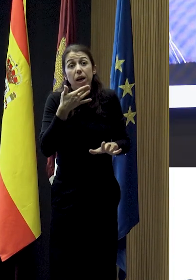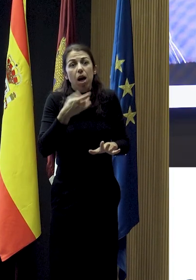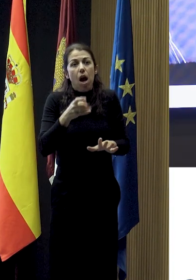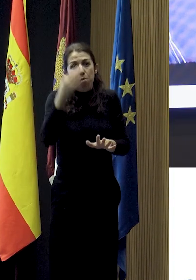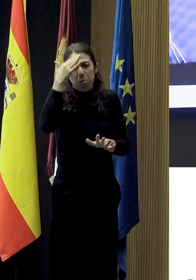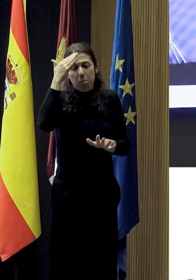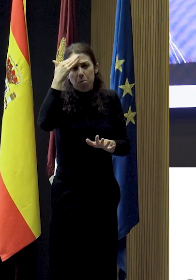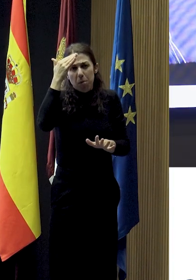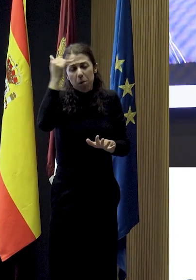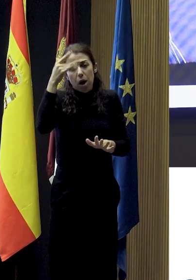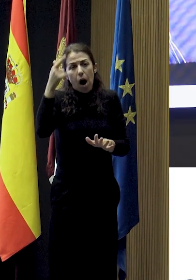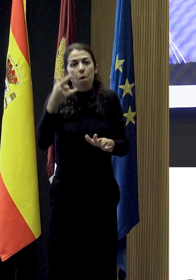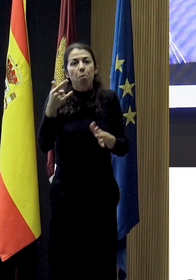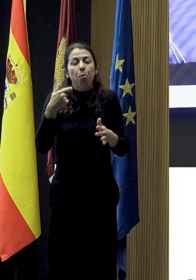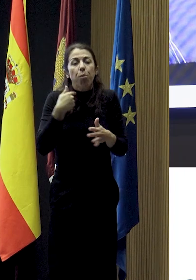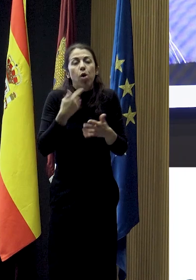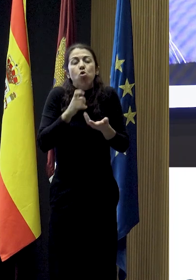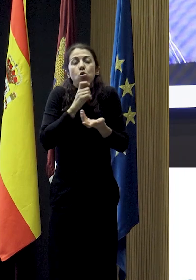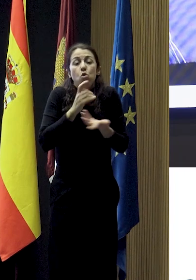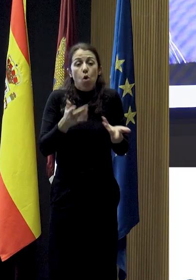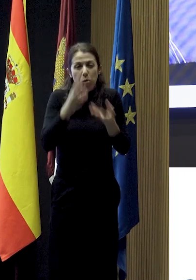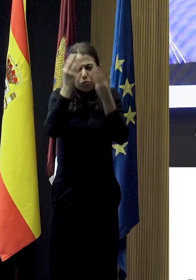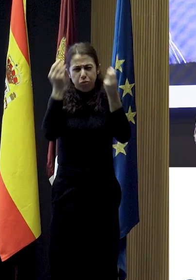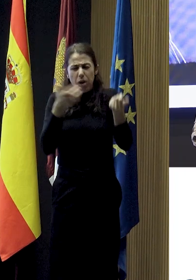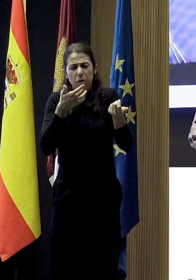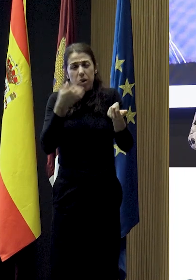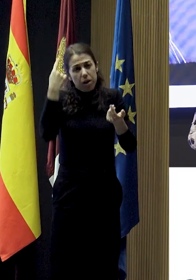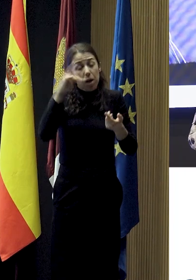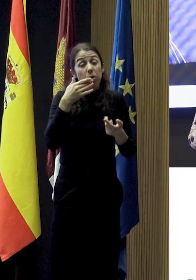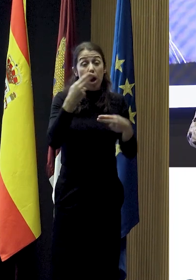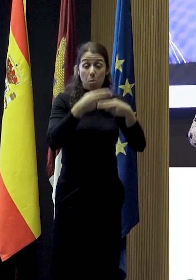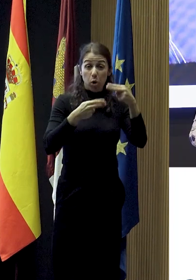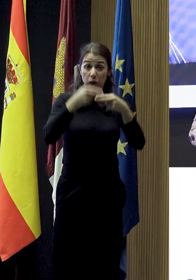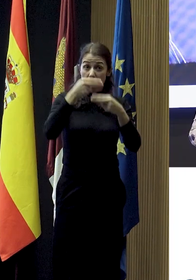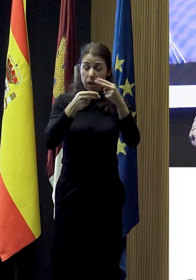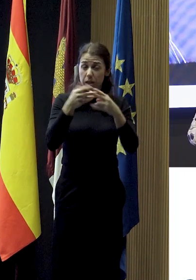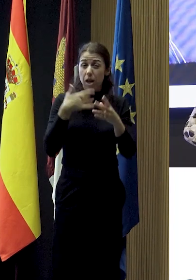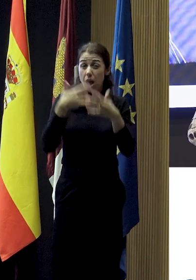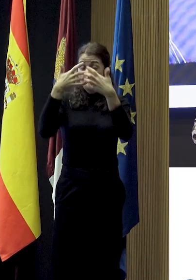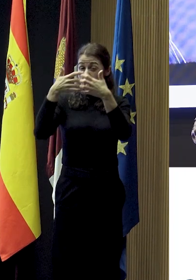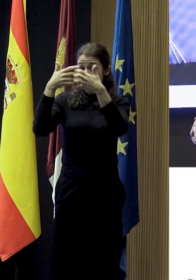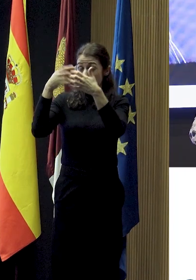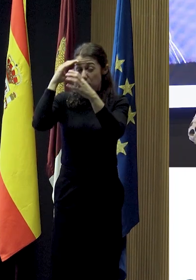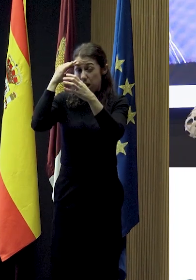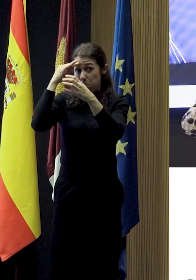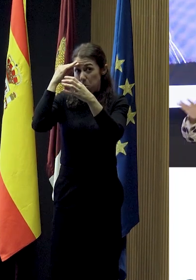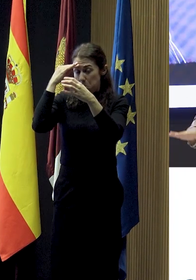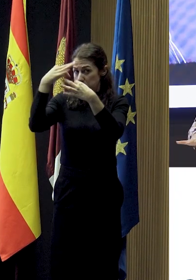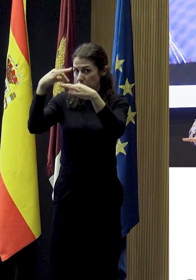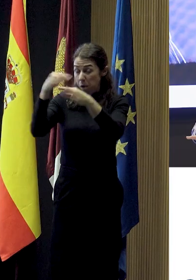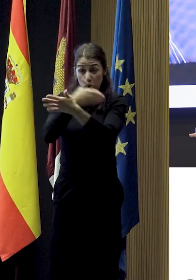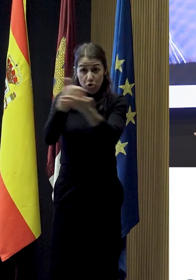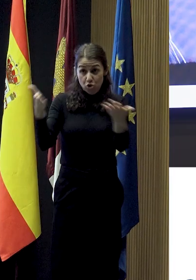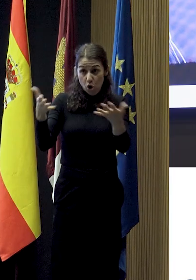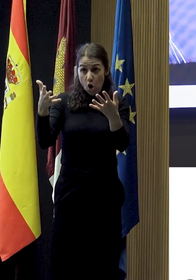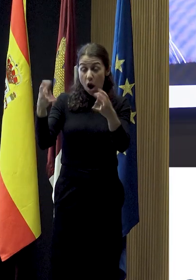memoria? Pues en este caso se sabe que hay unas proteínas que se expresan en el cerebro de forma normal, todos la tenemos